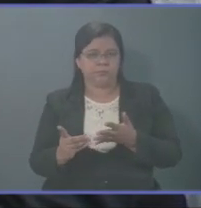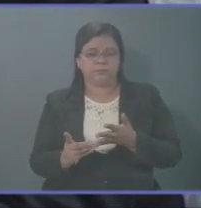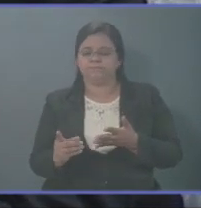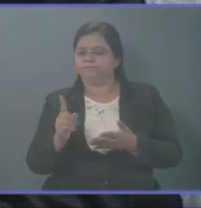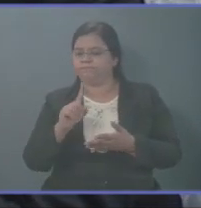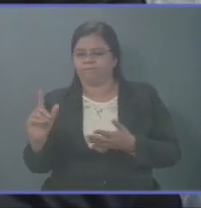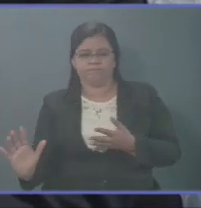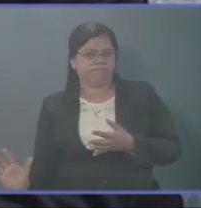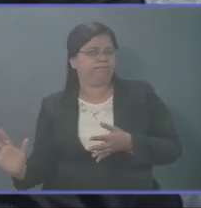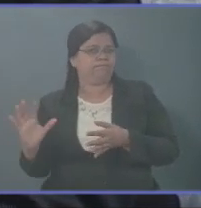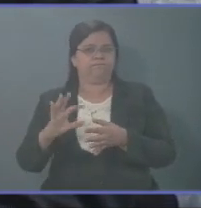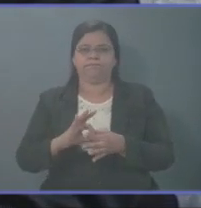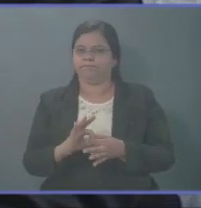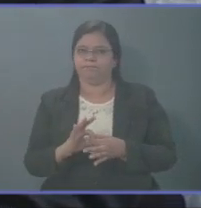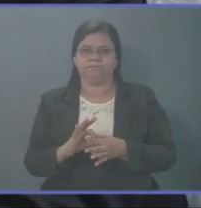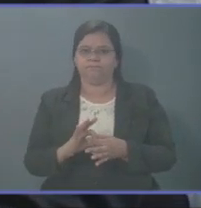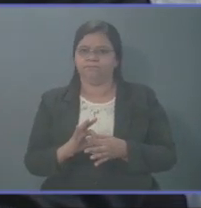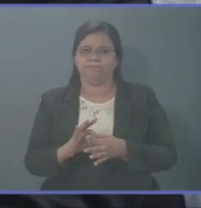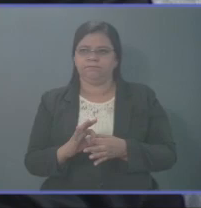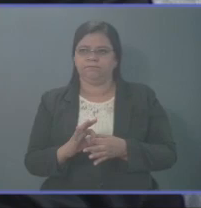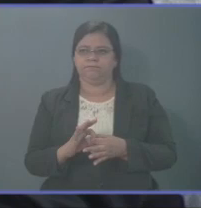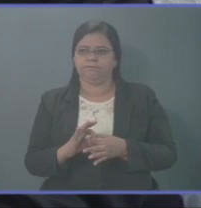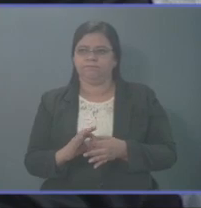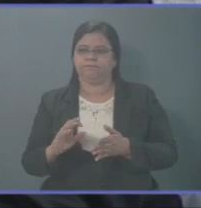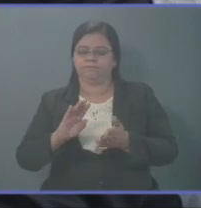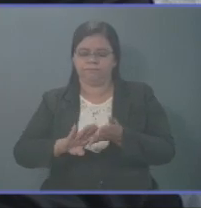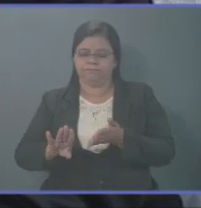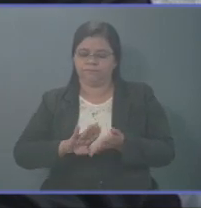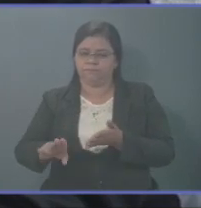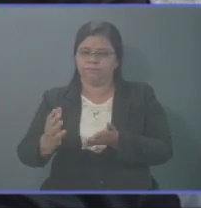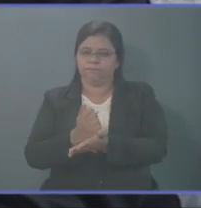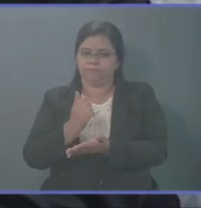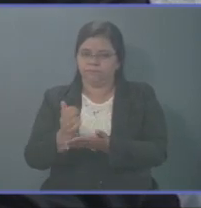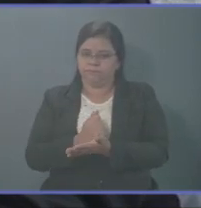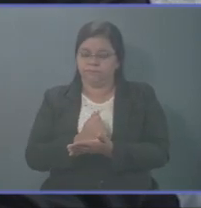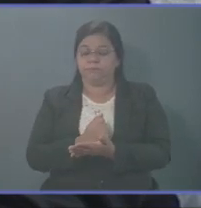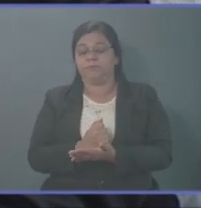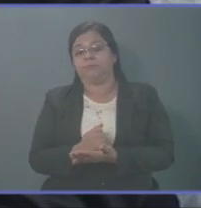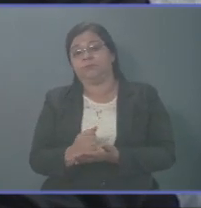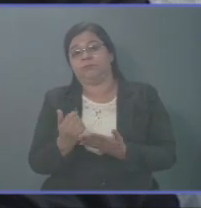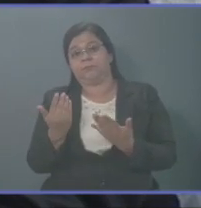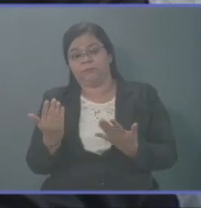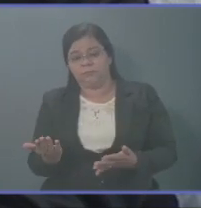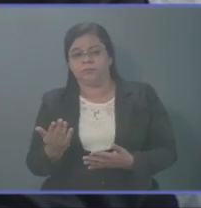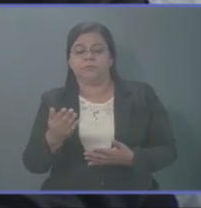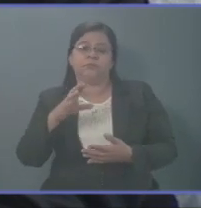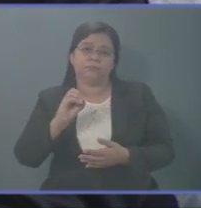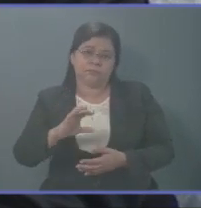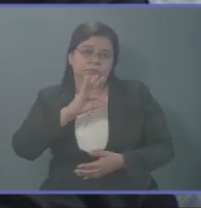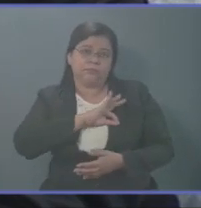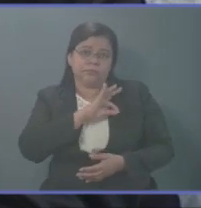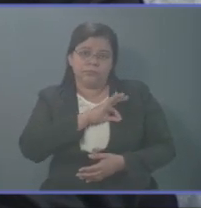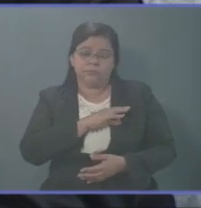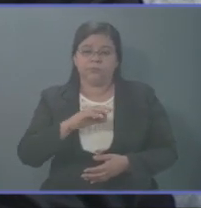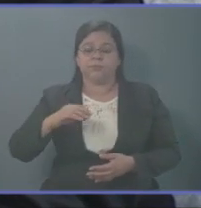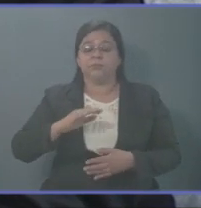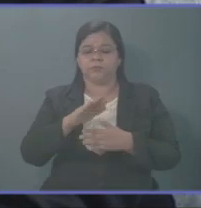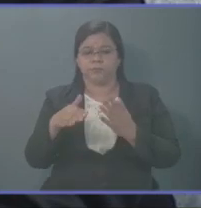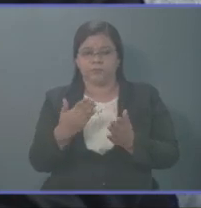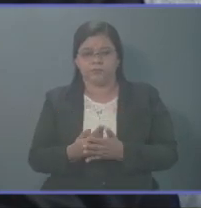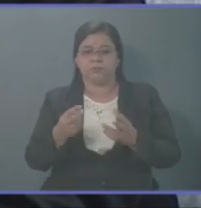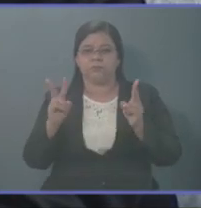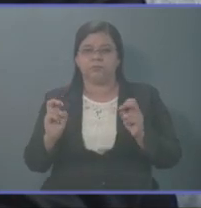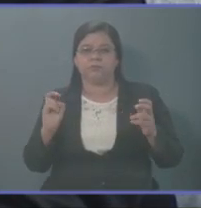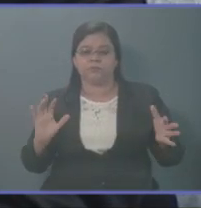estén relacionadas al pago de impuestos o liquidación de remanentes a saldo a favor relativos a los